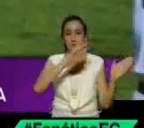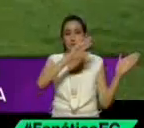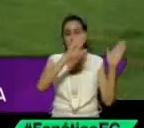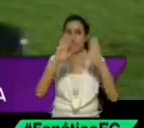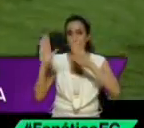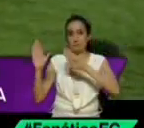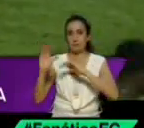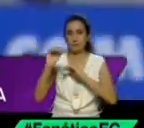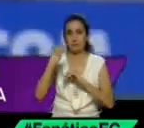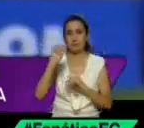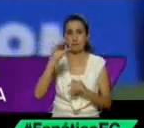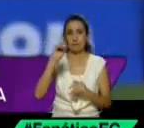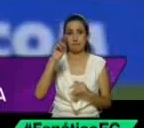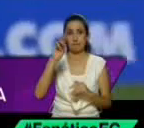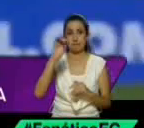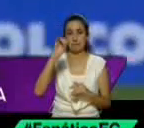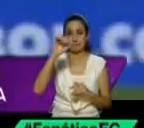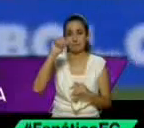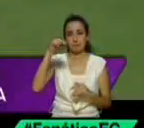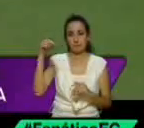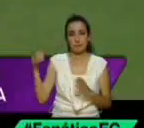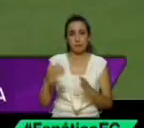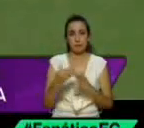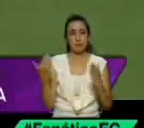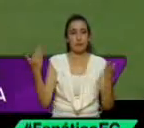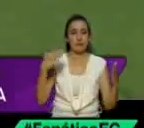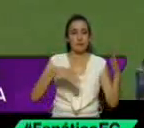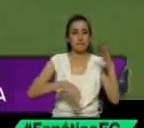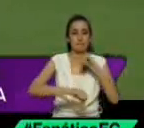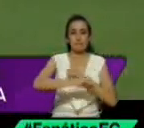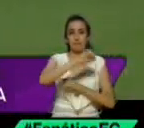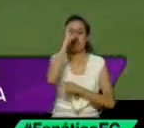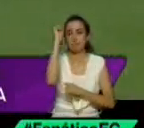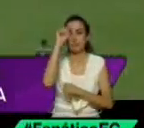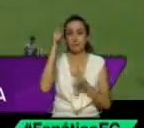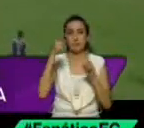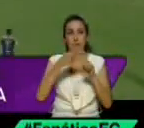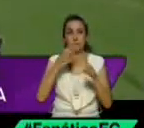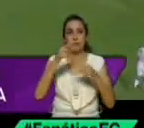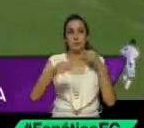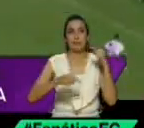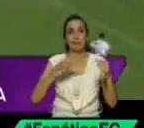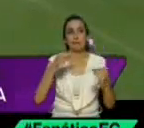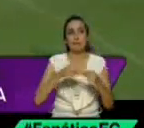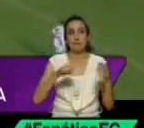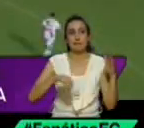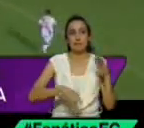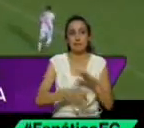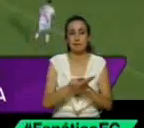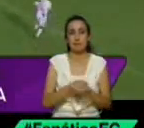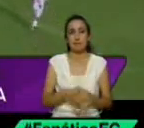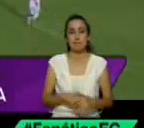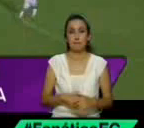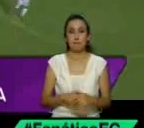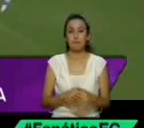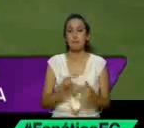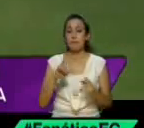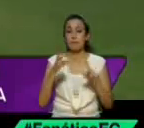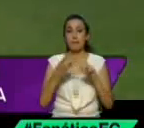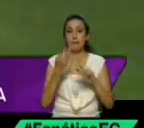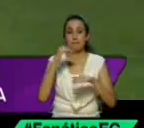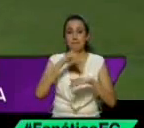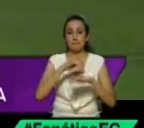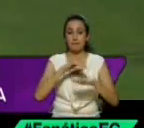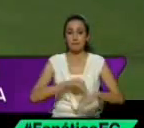Adrián Gavarini. Sacó todas las pelotas que llegaron a su área desde la primera etapa. Y estas ya son imágenes del segundo tiempo,